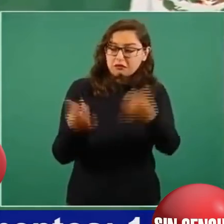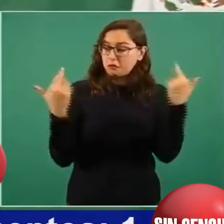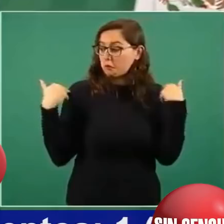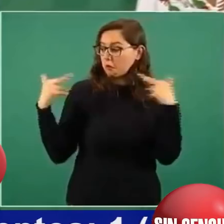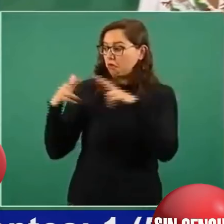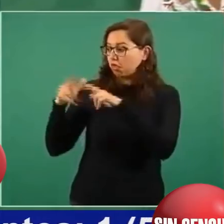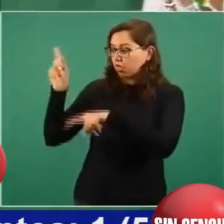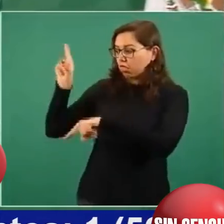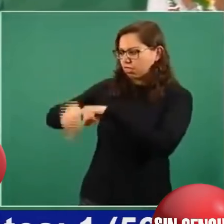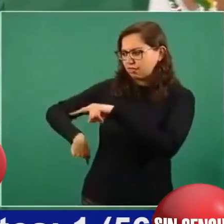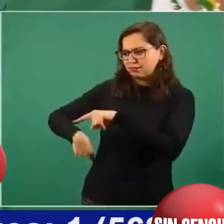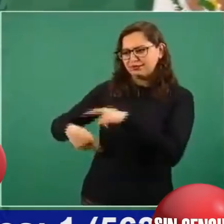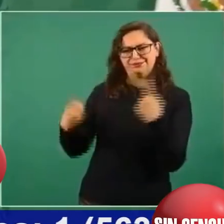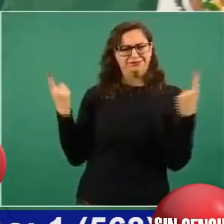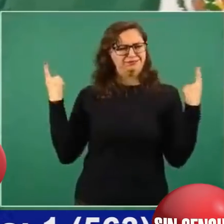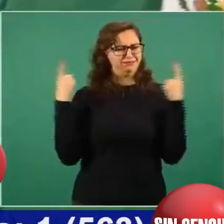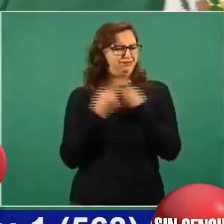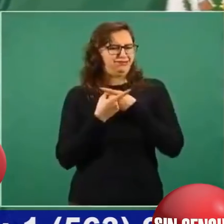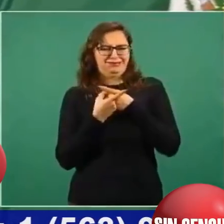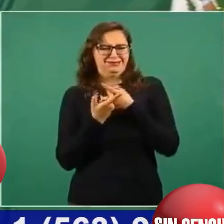Una de las cosas absurdas